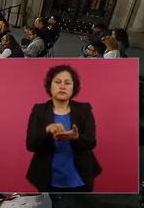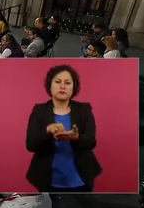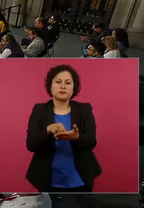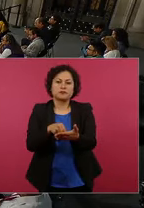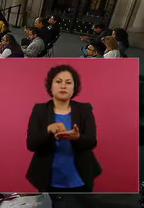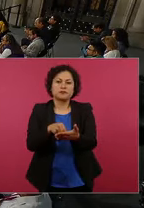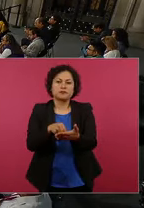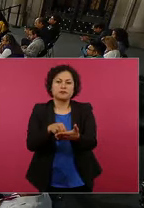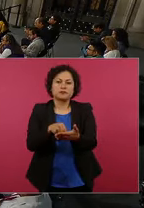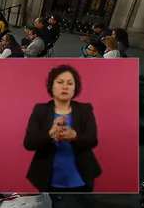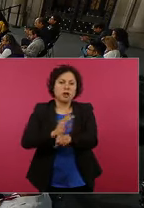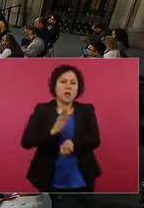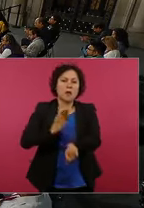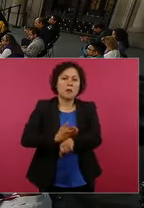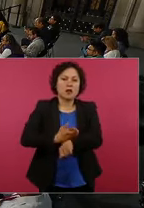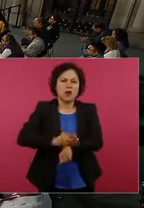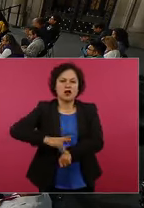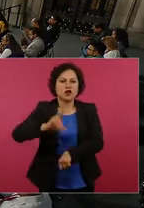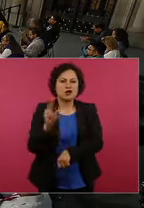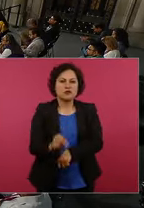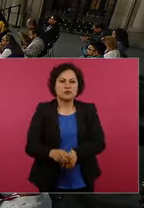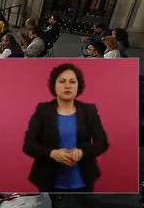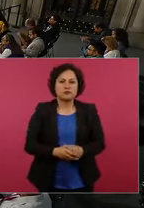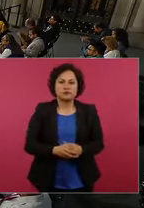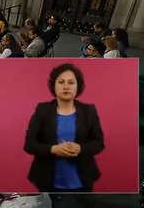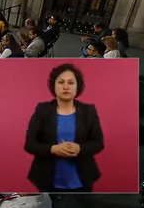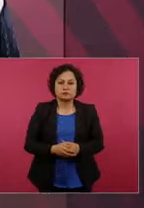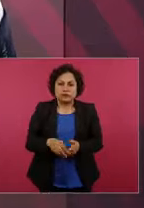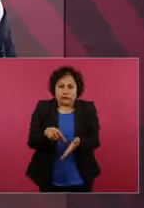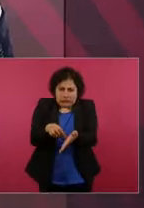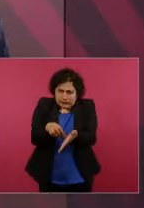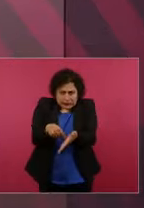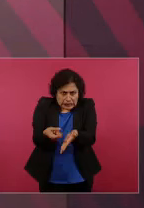de la acción penal por escrito,